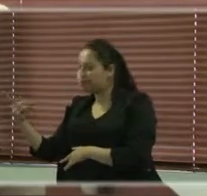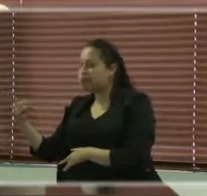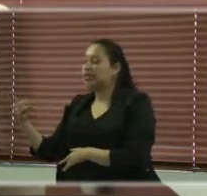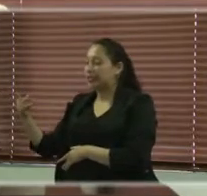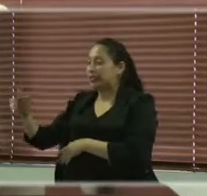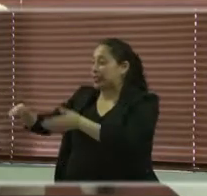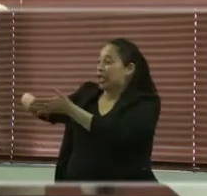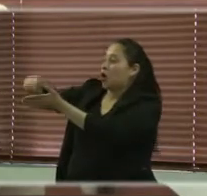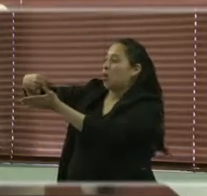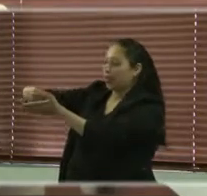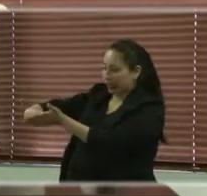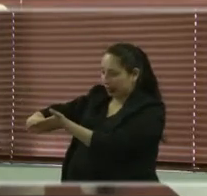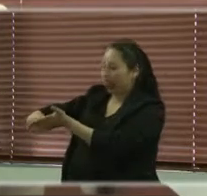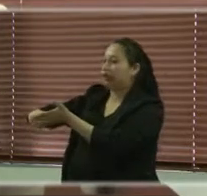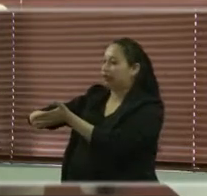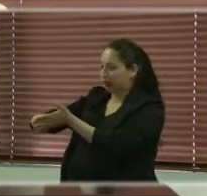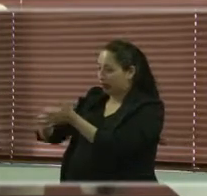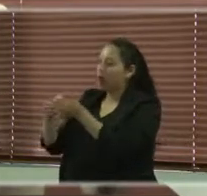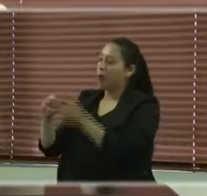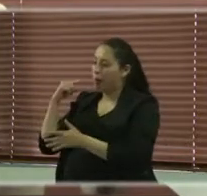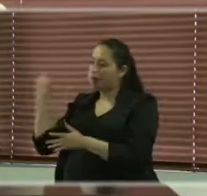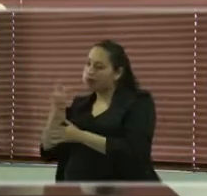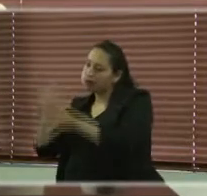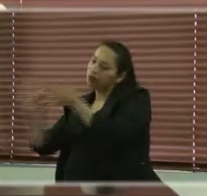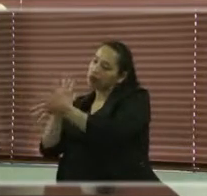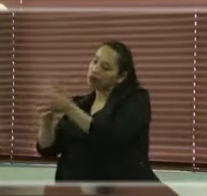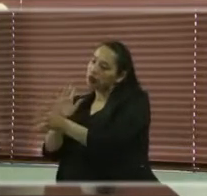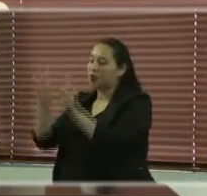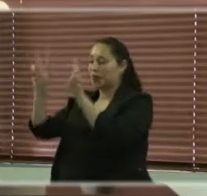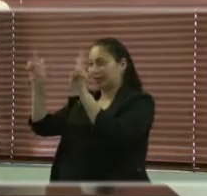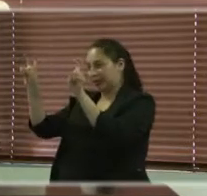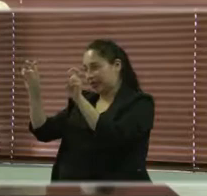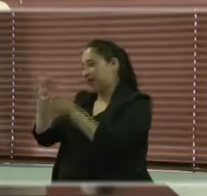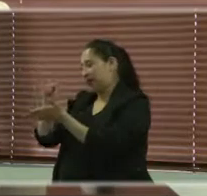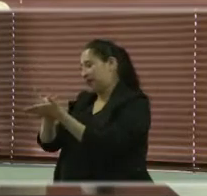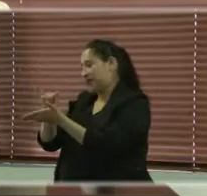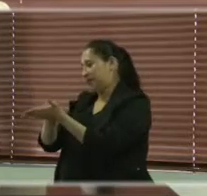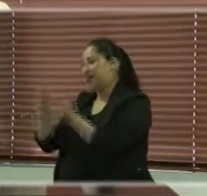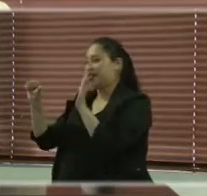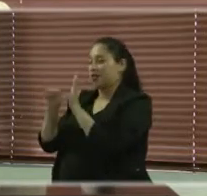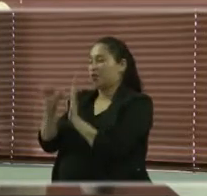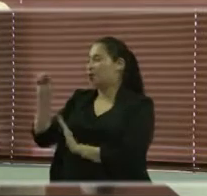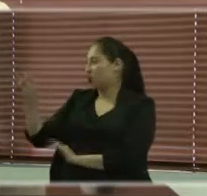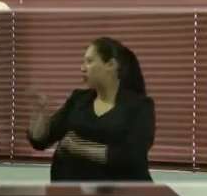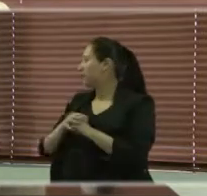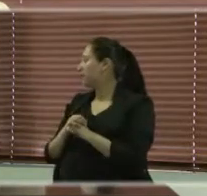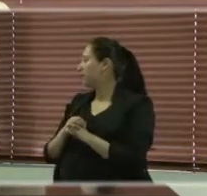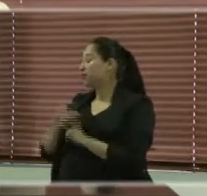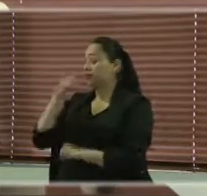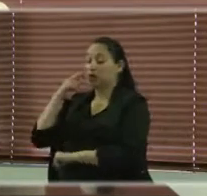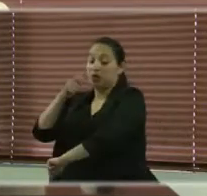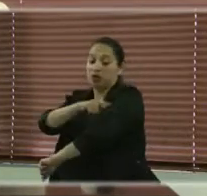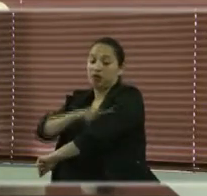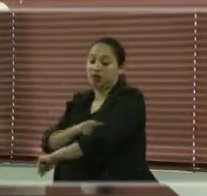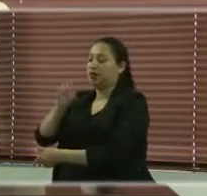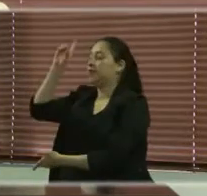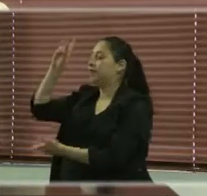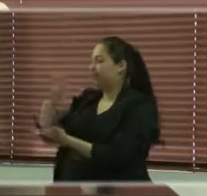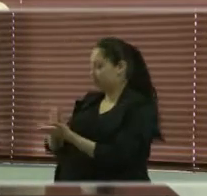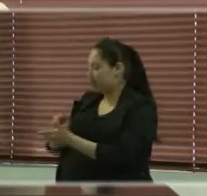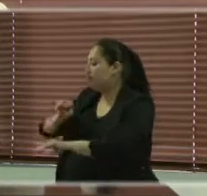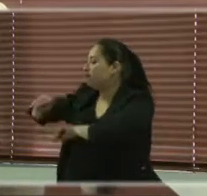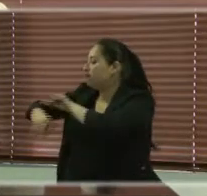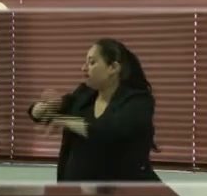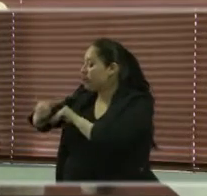como el más urgente hacer un comentario general sobre esa temática una vez que el comité decide que se va a elaborar ese